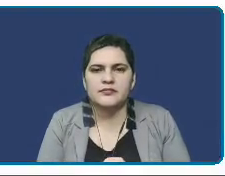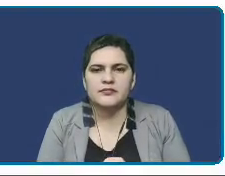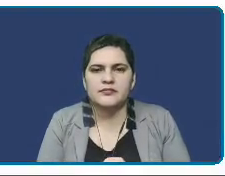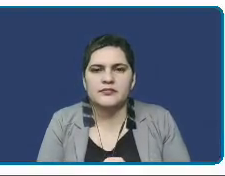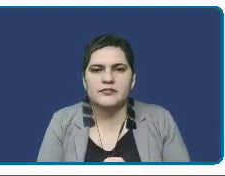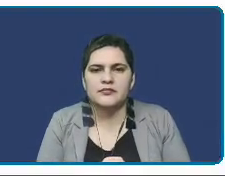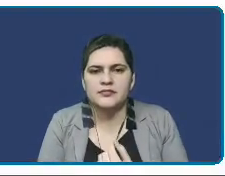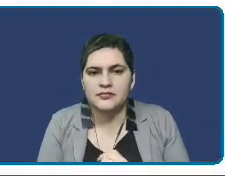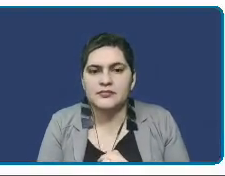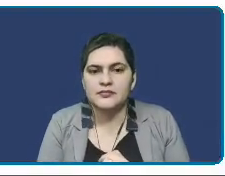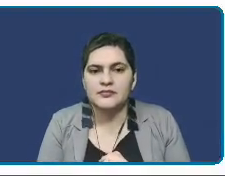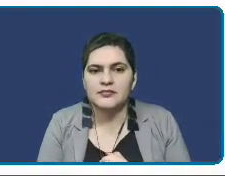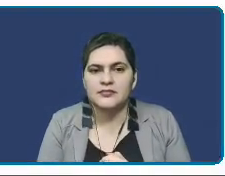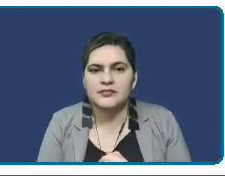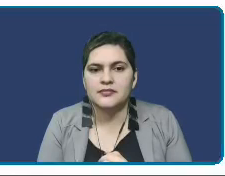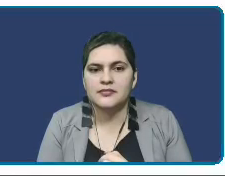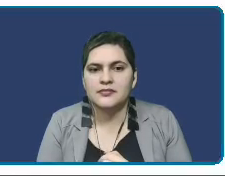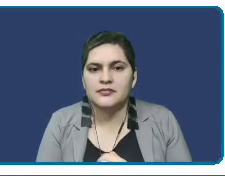¿Sí?